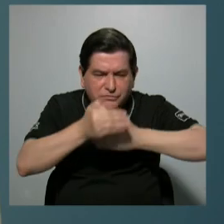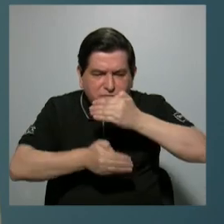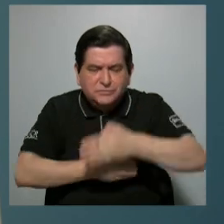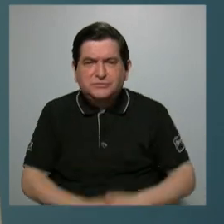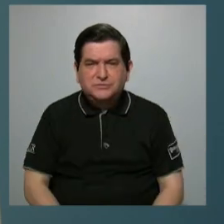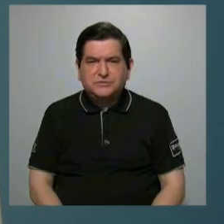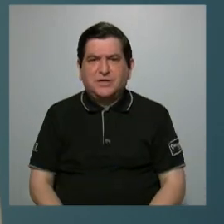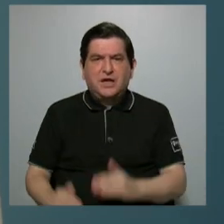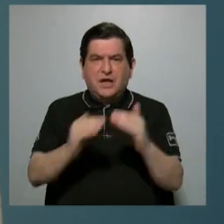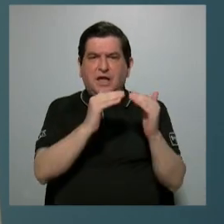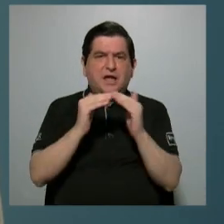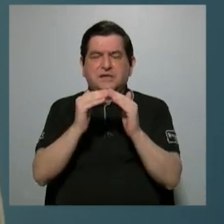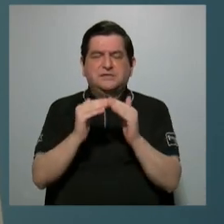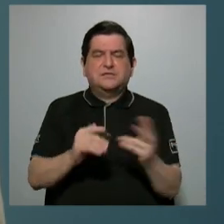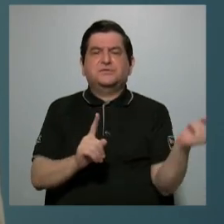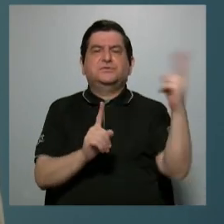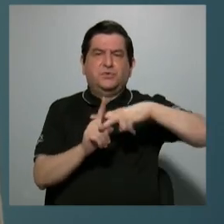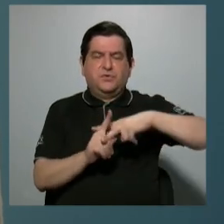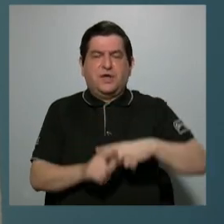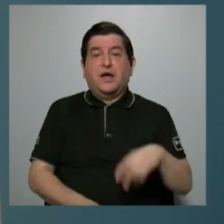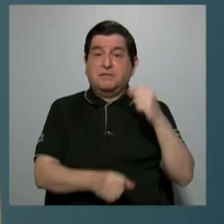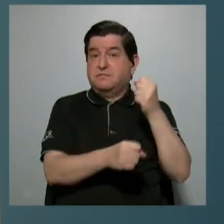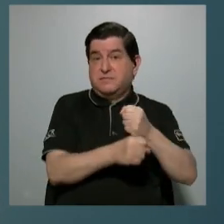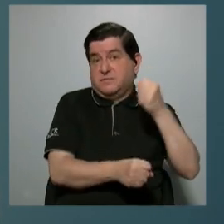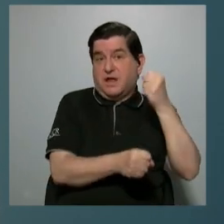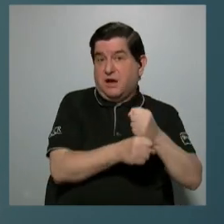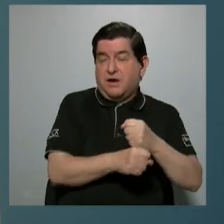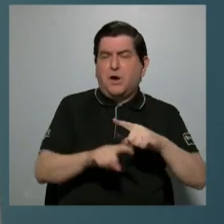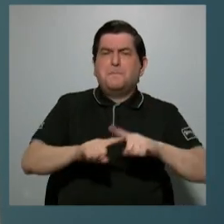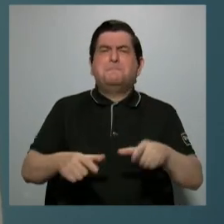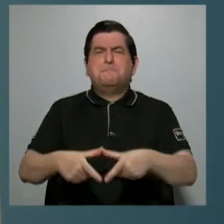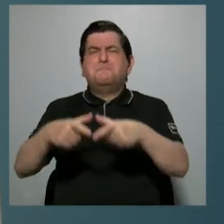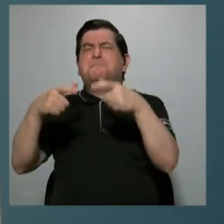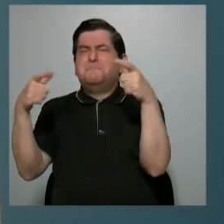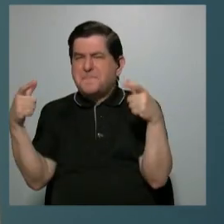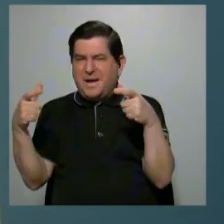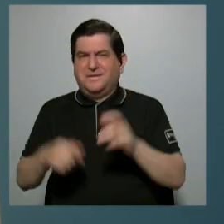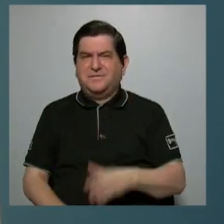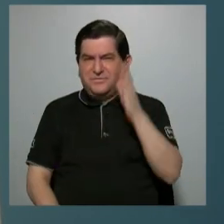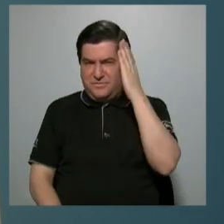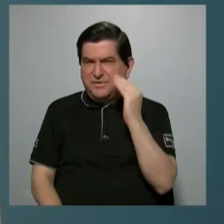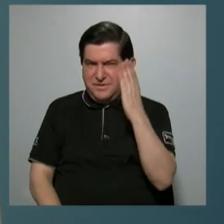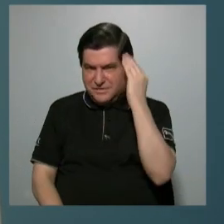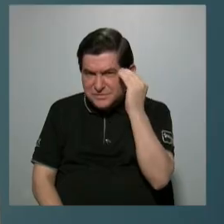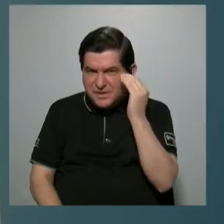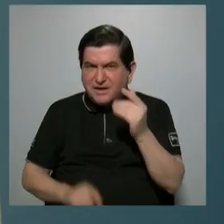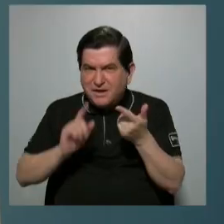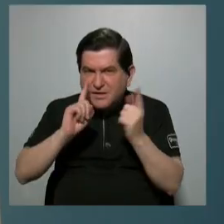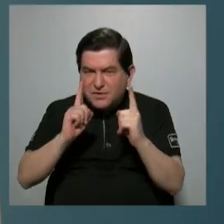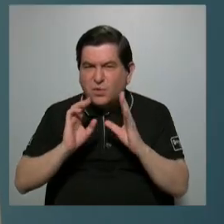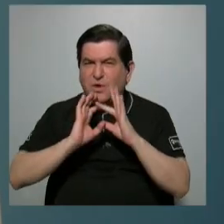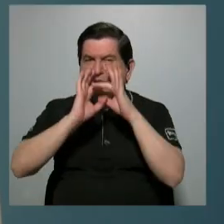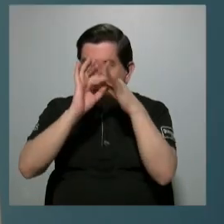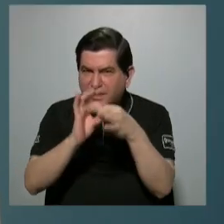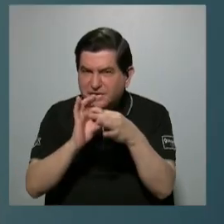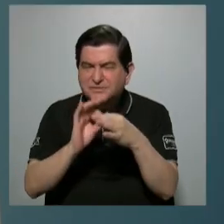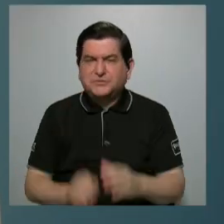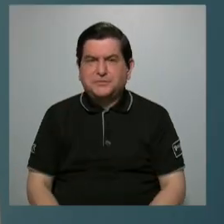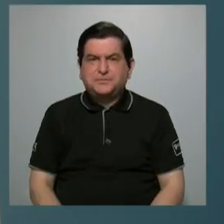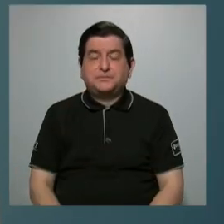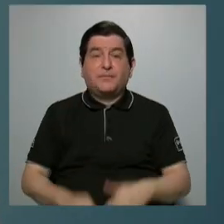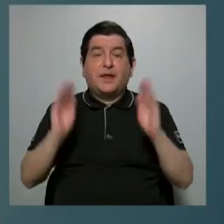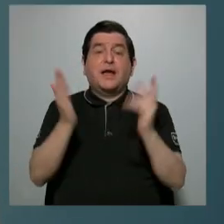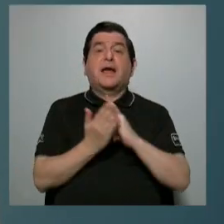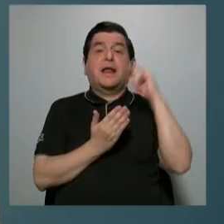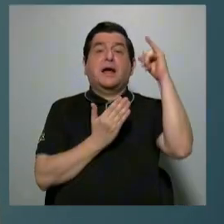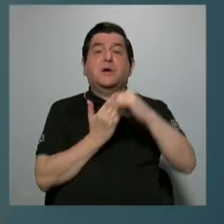en la ciudad de ejecución. Puede ser de obras, pero mayoritariamente la experiencia está relacionada a grandes